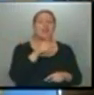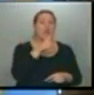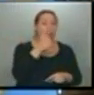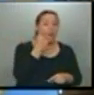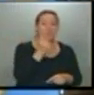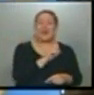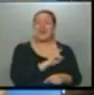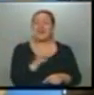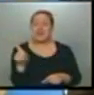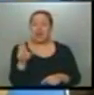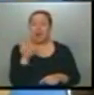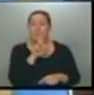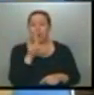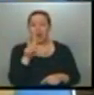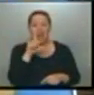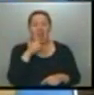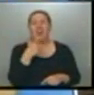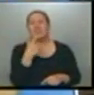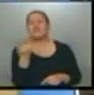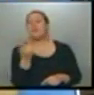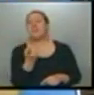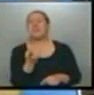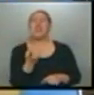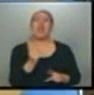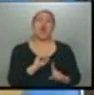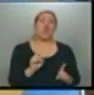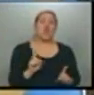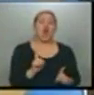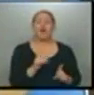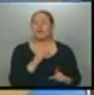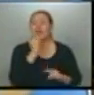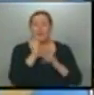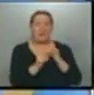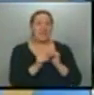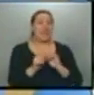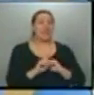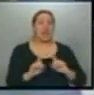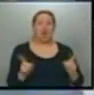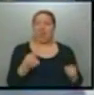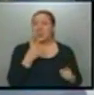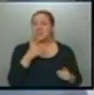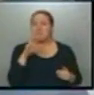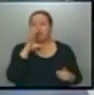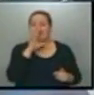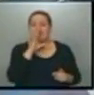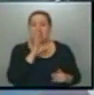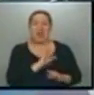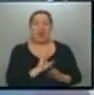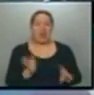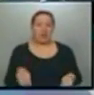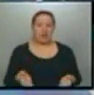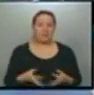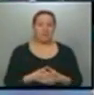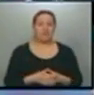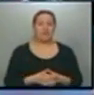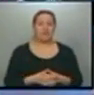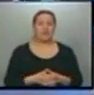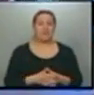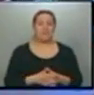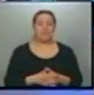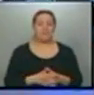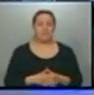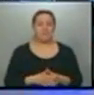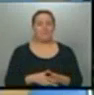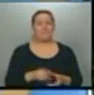ni Lali Espósito han desmentido que hayan estado juntos besándose en son un libres, bar, ¿no? En Nueva pero York. Hacer. O hay... Uy, acaba usted